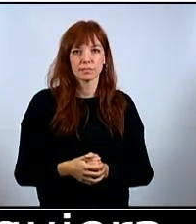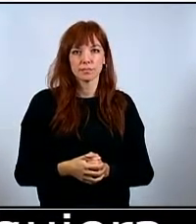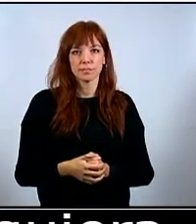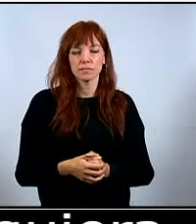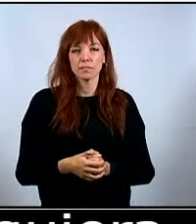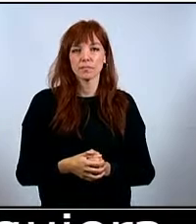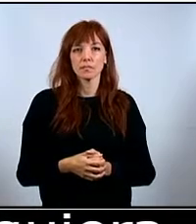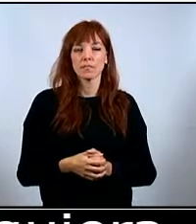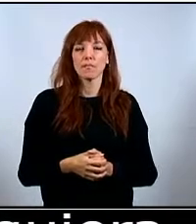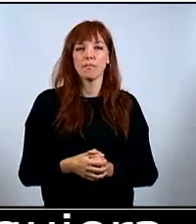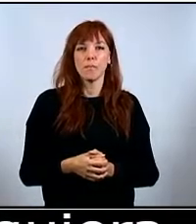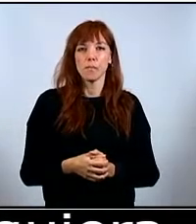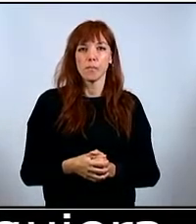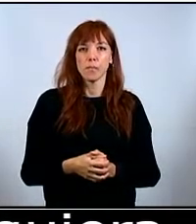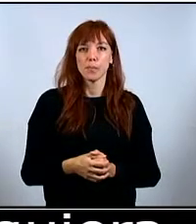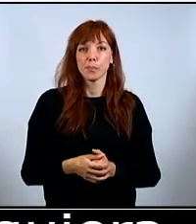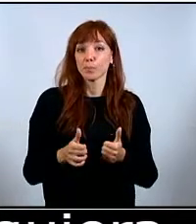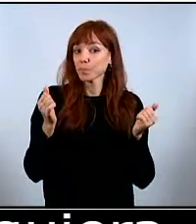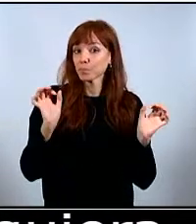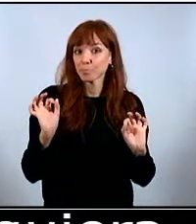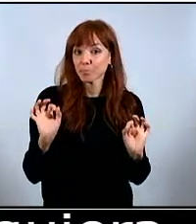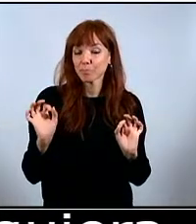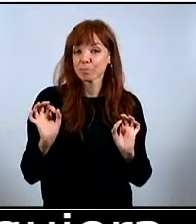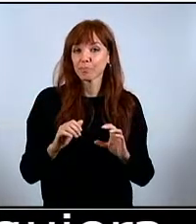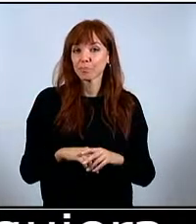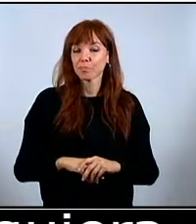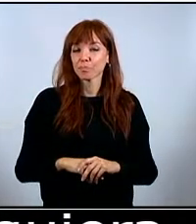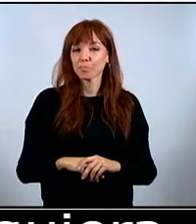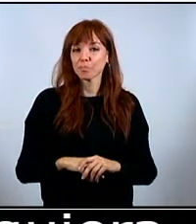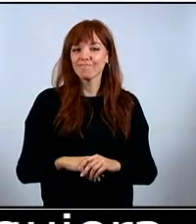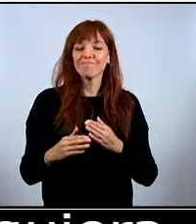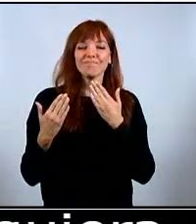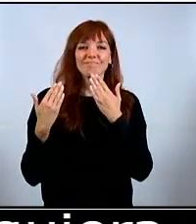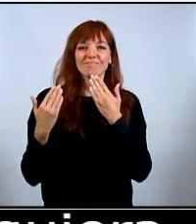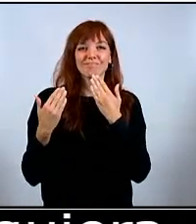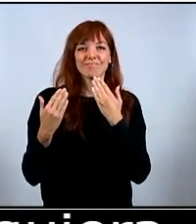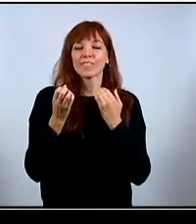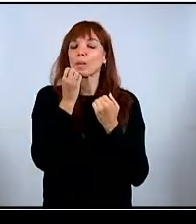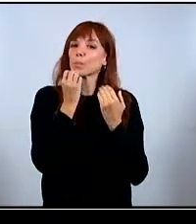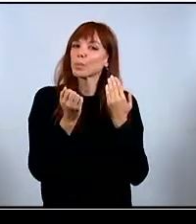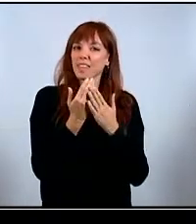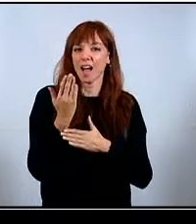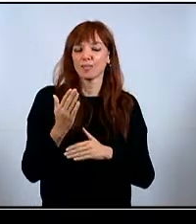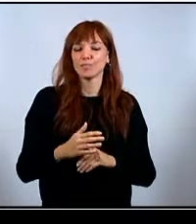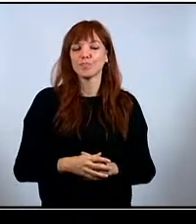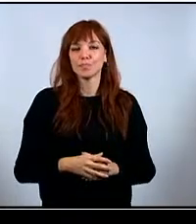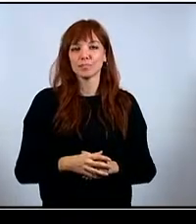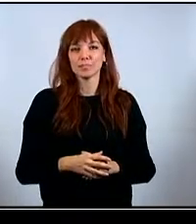Nada más. Muchas gracias. Que tengan muy buen día.